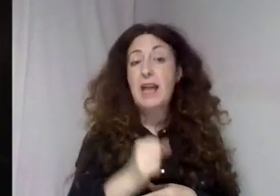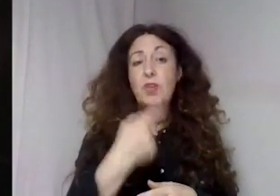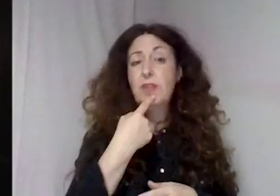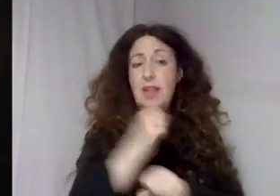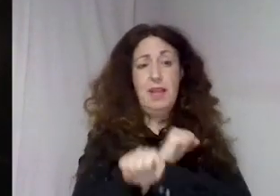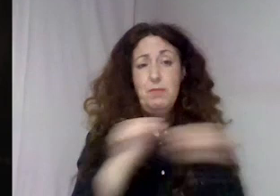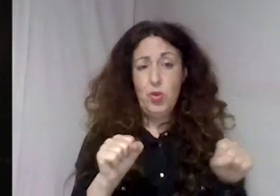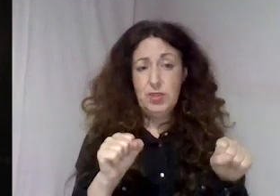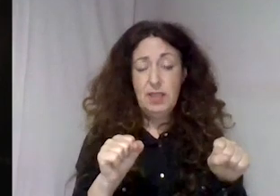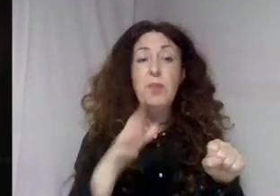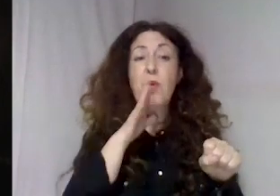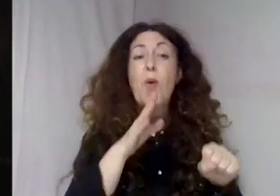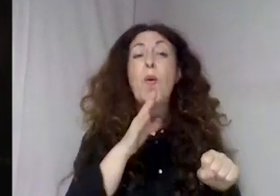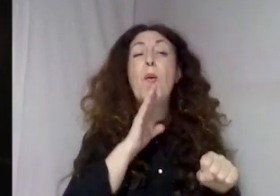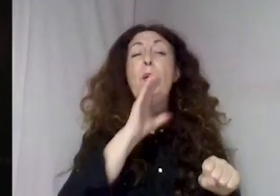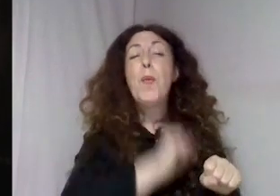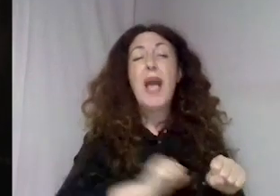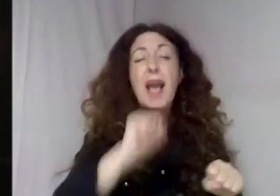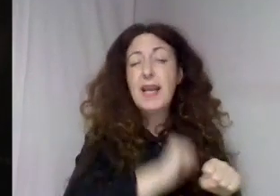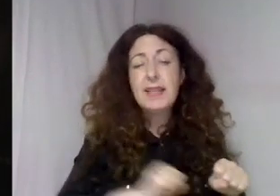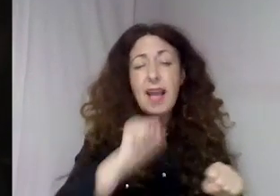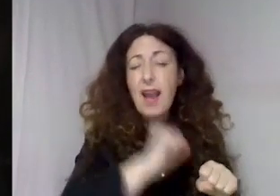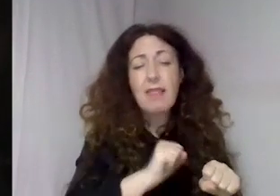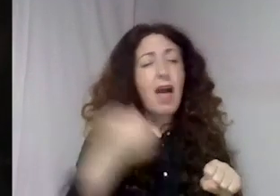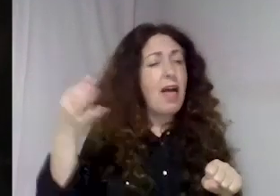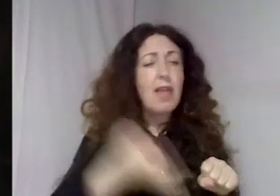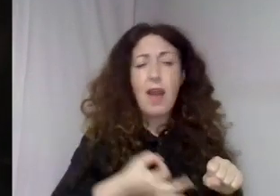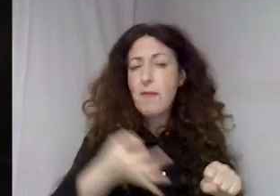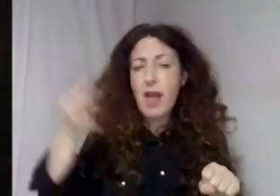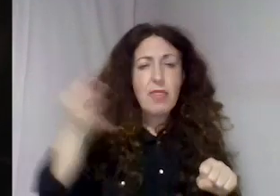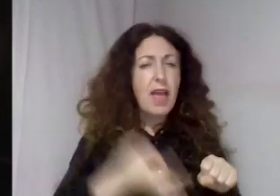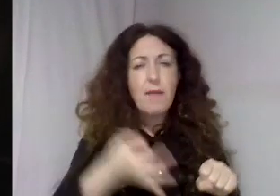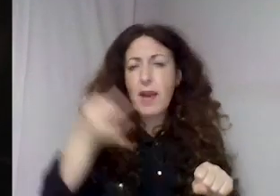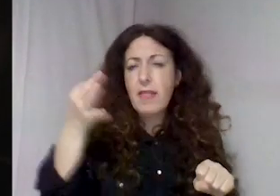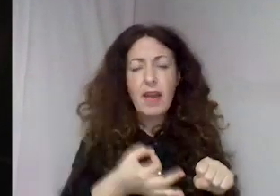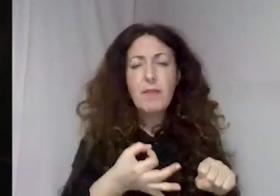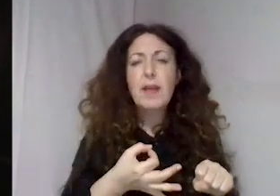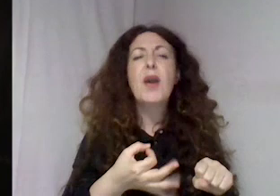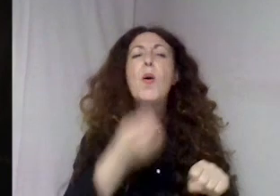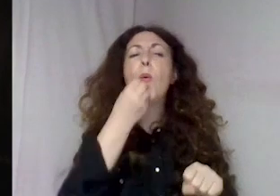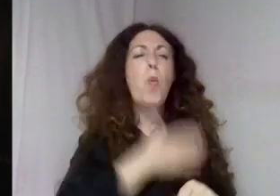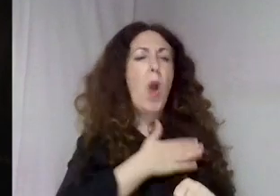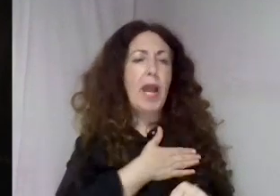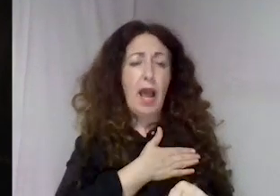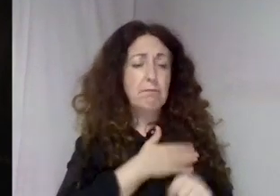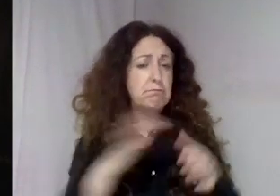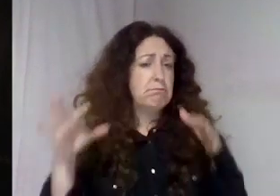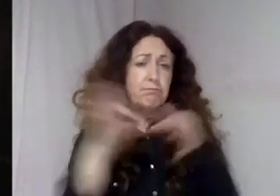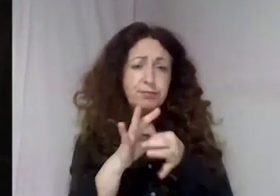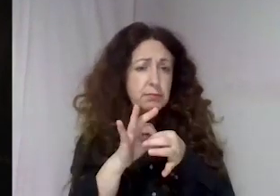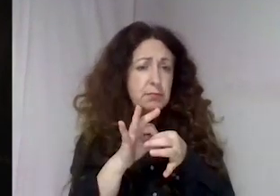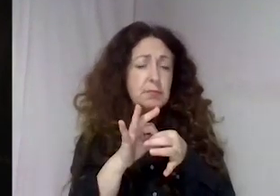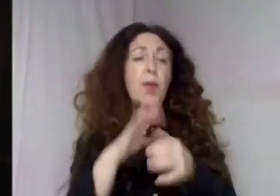crear algo muy bello, sino al revés, es decir, si una persona muy buena es capaz de crear, en